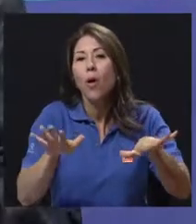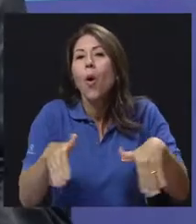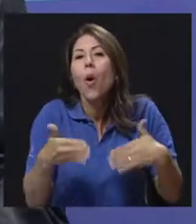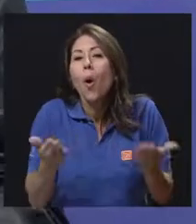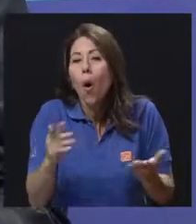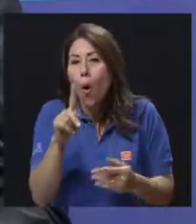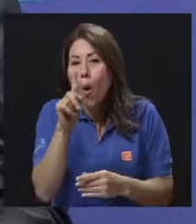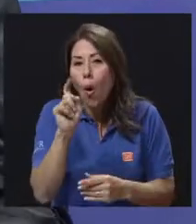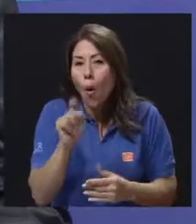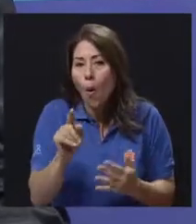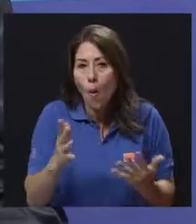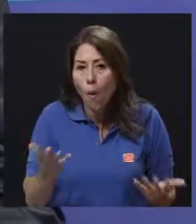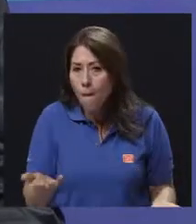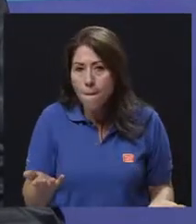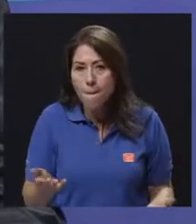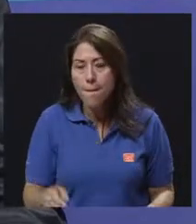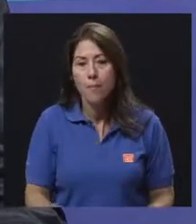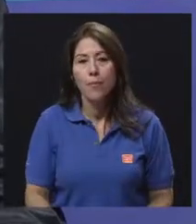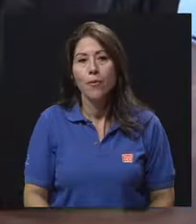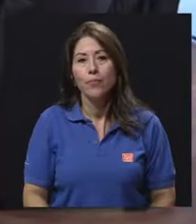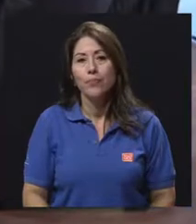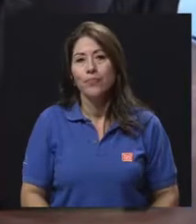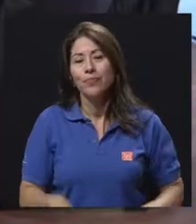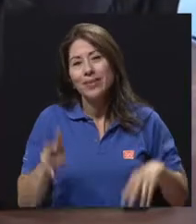esta senda, Tracy? Sí,